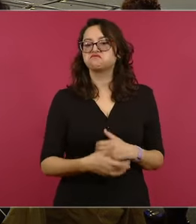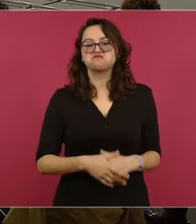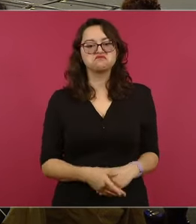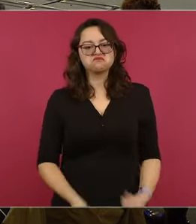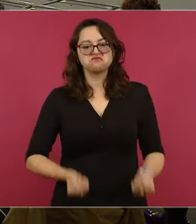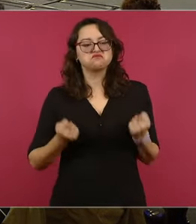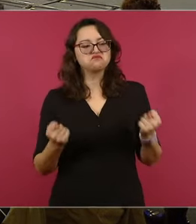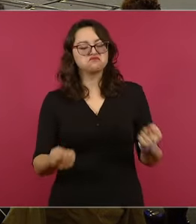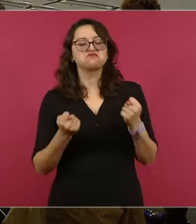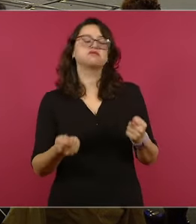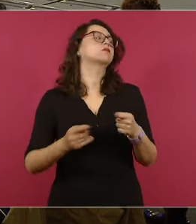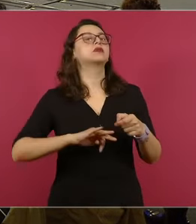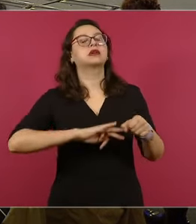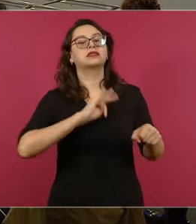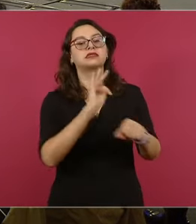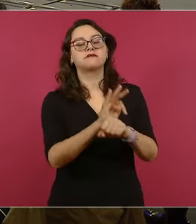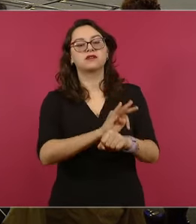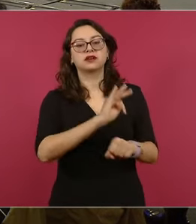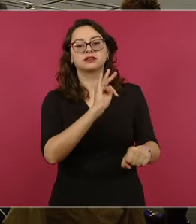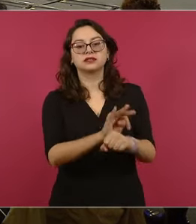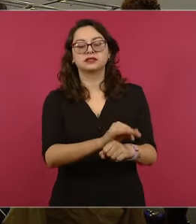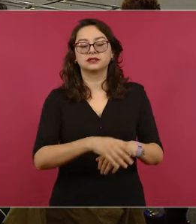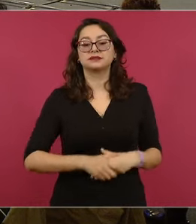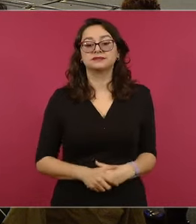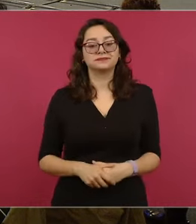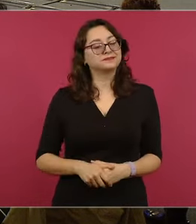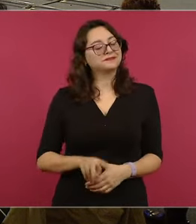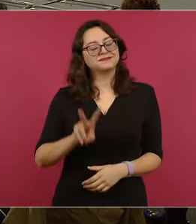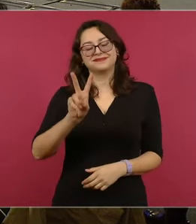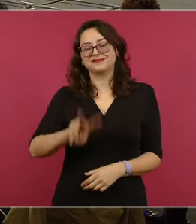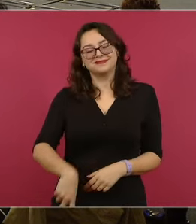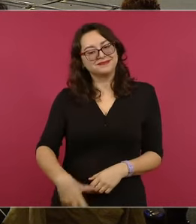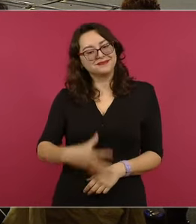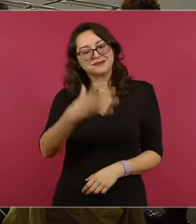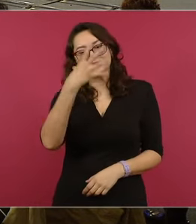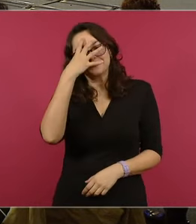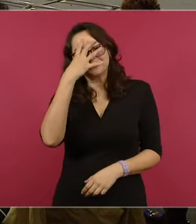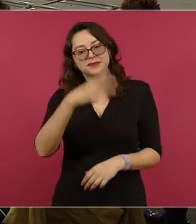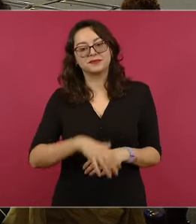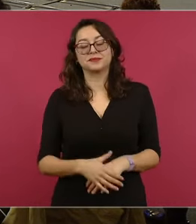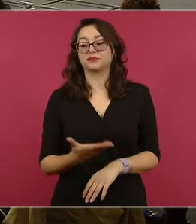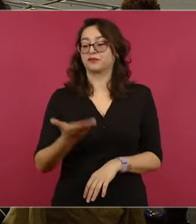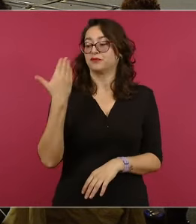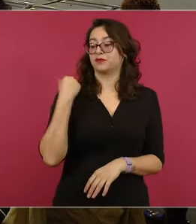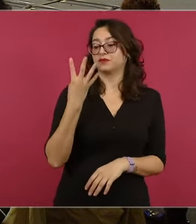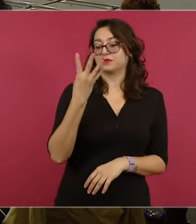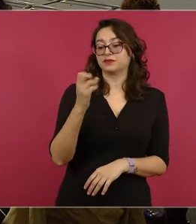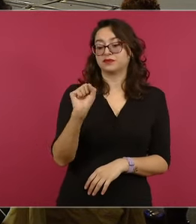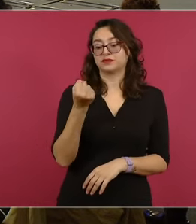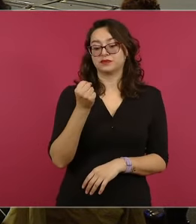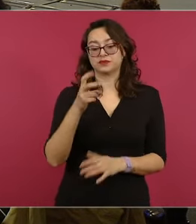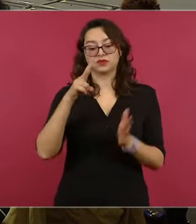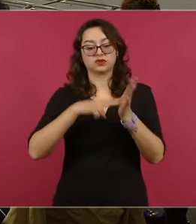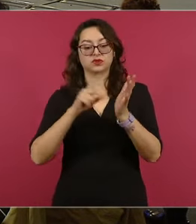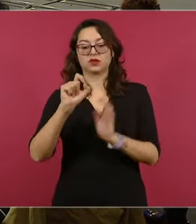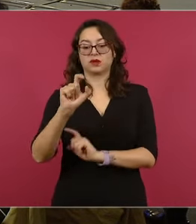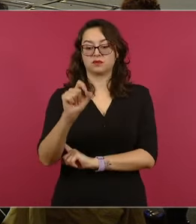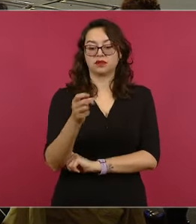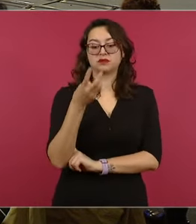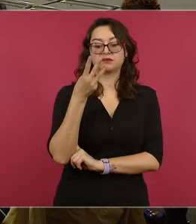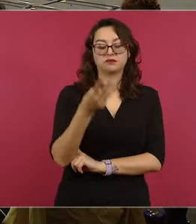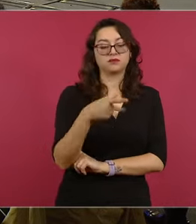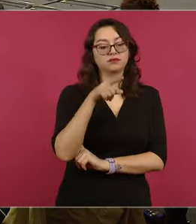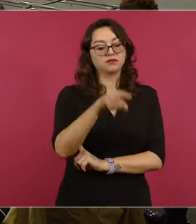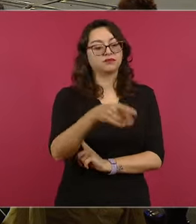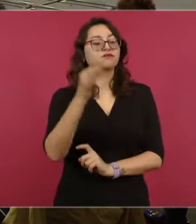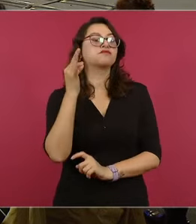decirlo. El Congreso de Morelos, que estando el fiscal en la cárcel, el 4 de septiembre de 2023 aprobó una reforma para impedir